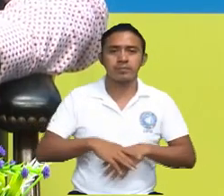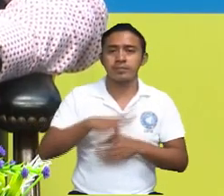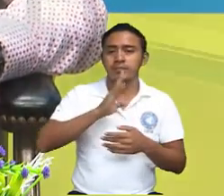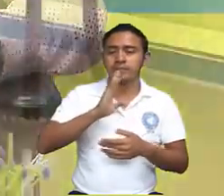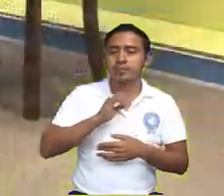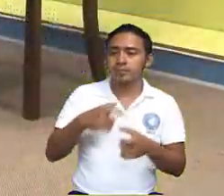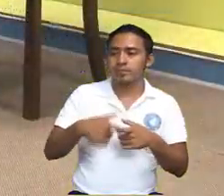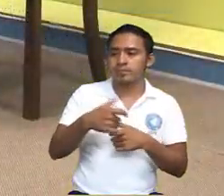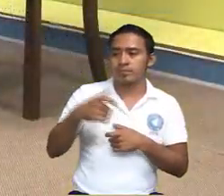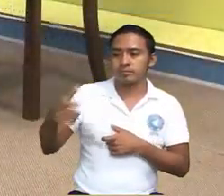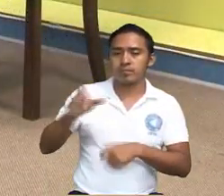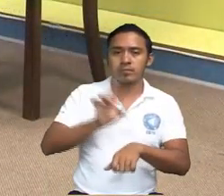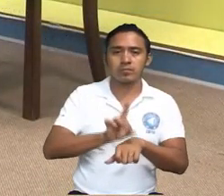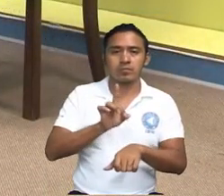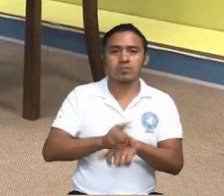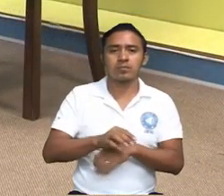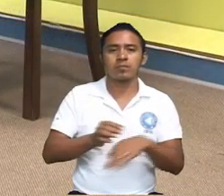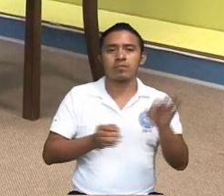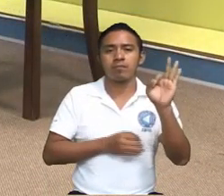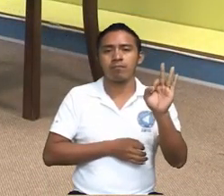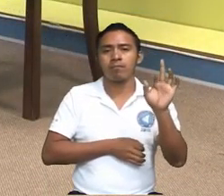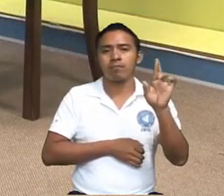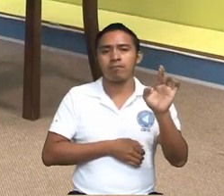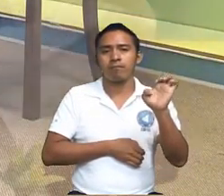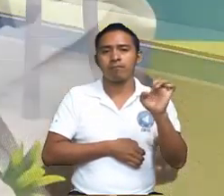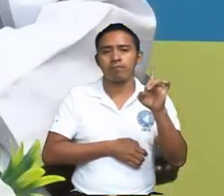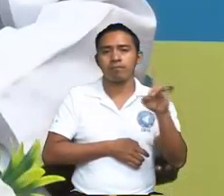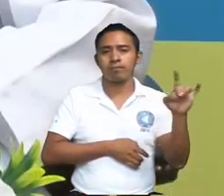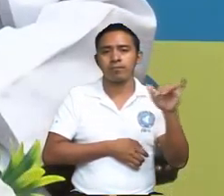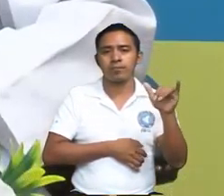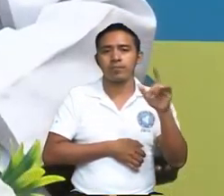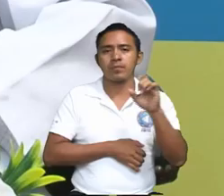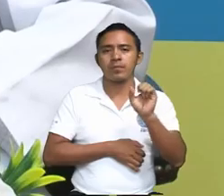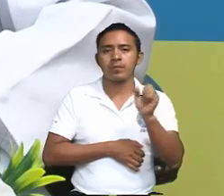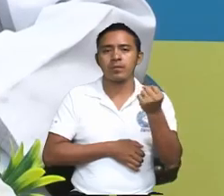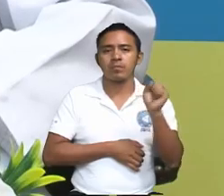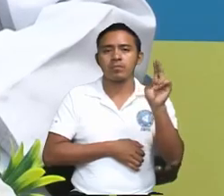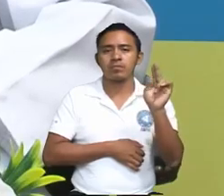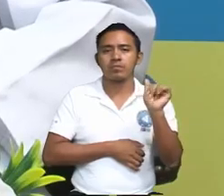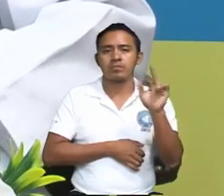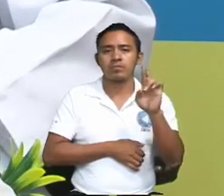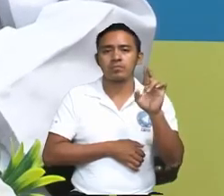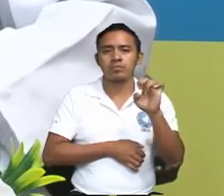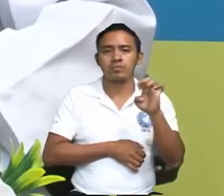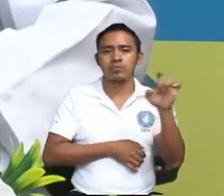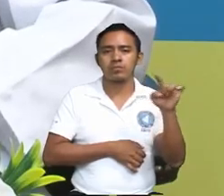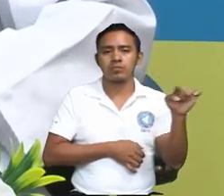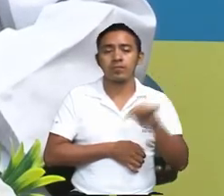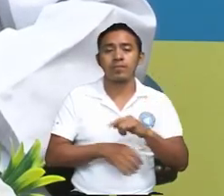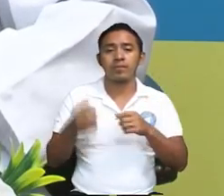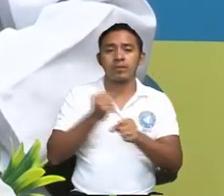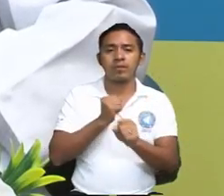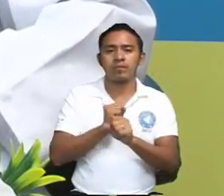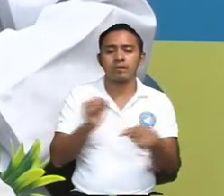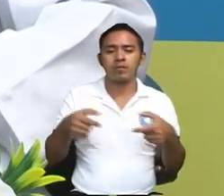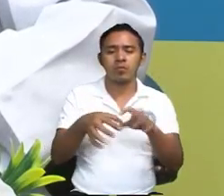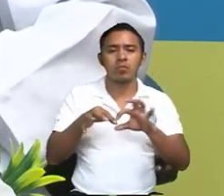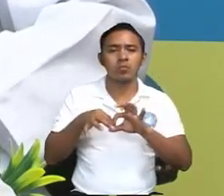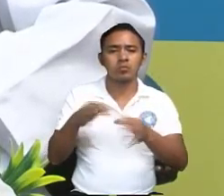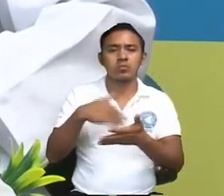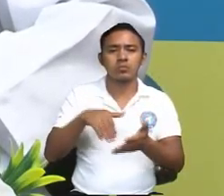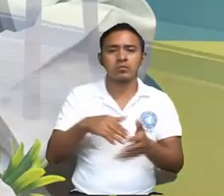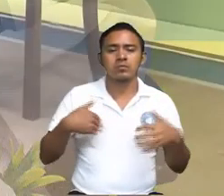hemos invitado al doctor Freddy Suárez, quien es parte del equipo médico del Centro de Salud Sócrates Flores,